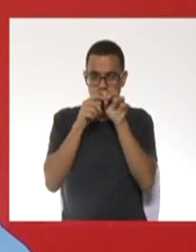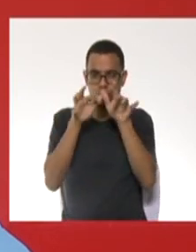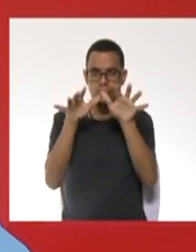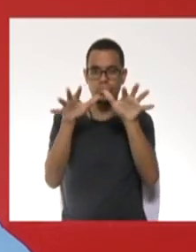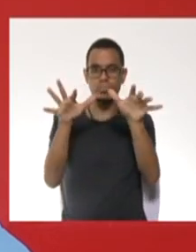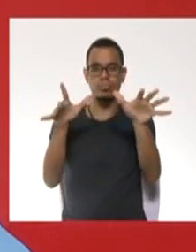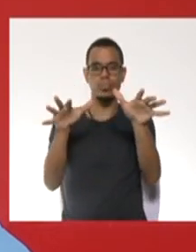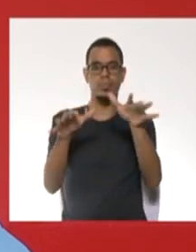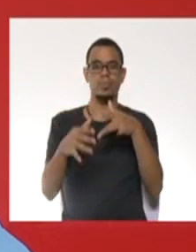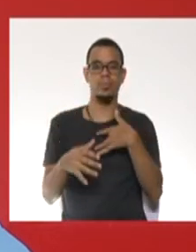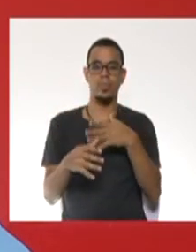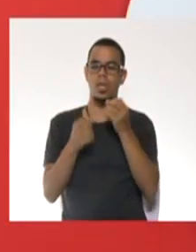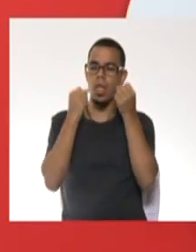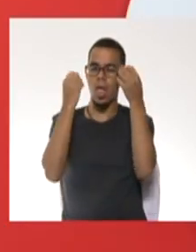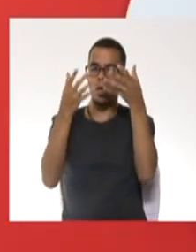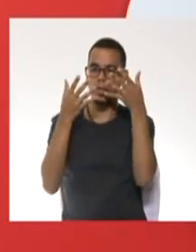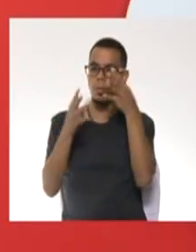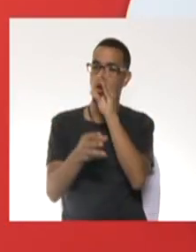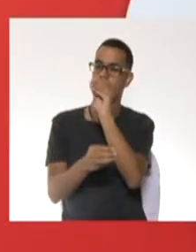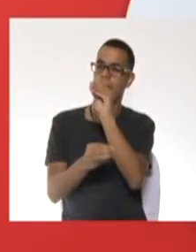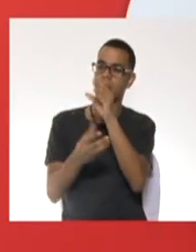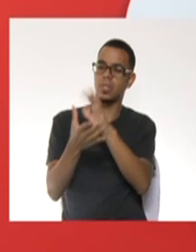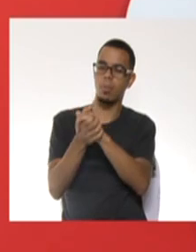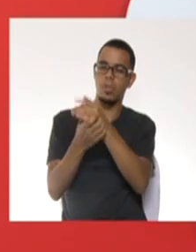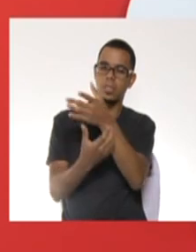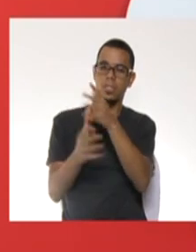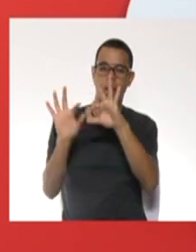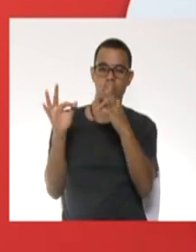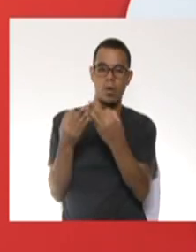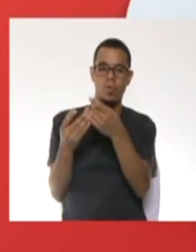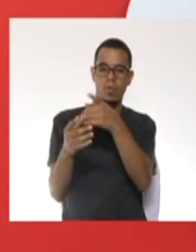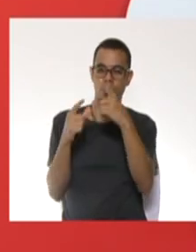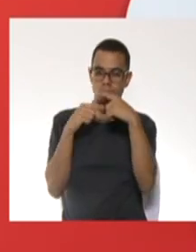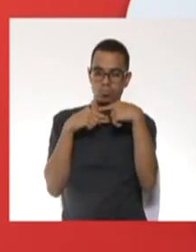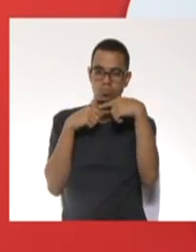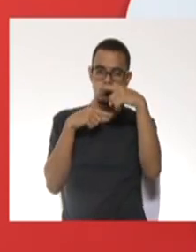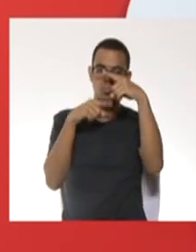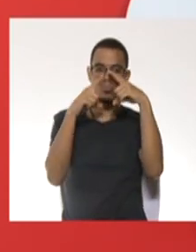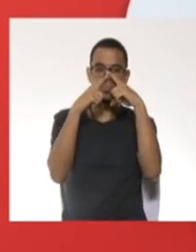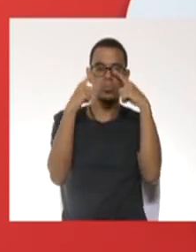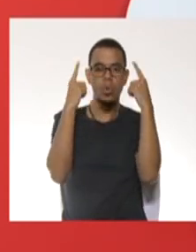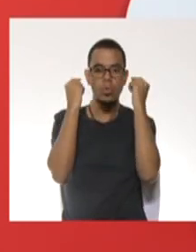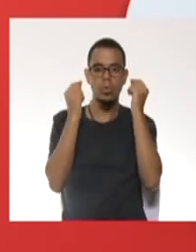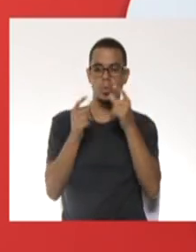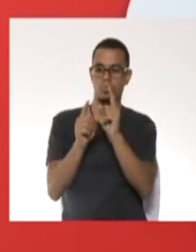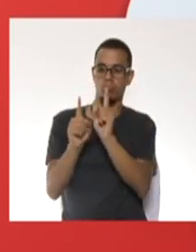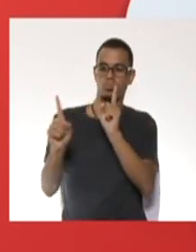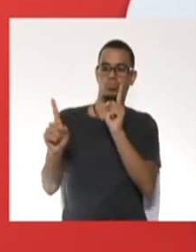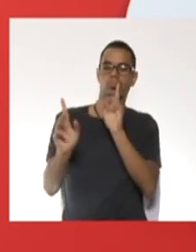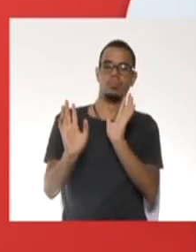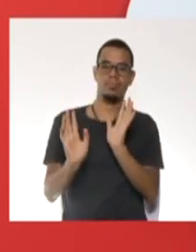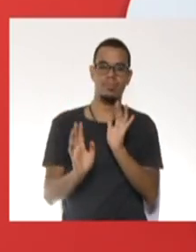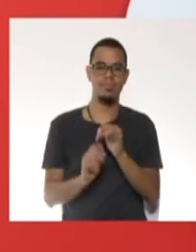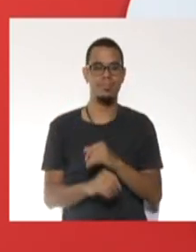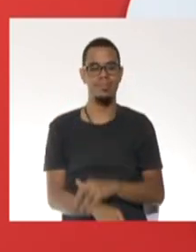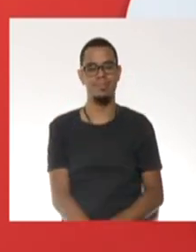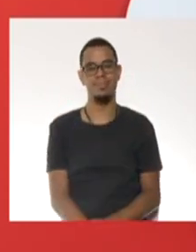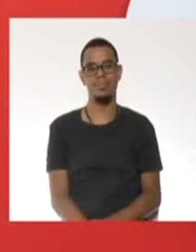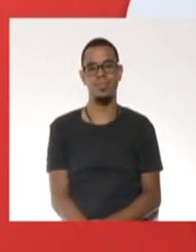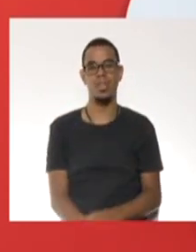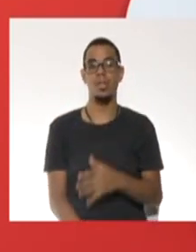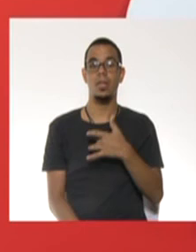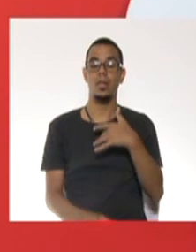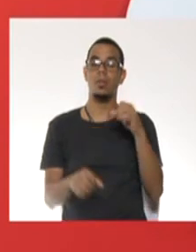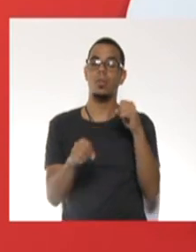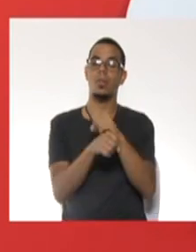redes sociales? De inmediato, porque nuestra plataforma 2.0 está totalmente activa con tan solo un clic. Tienen a